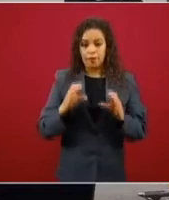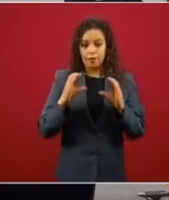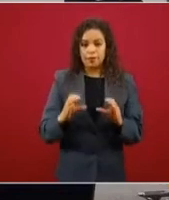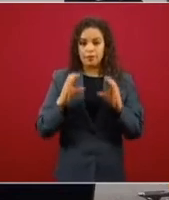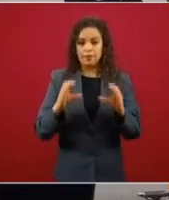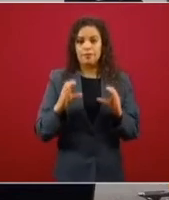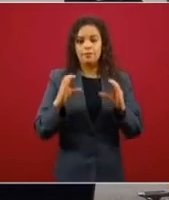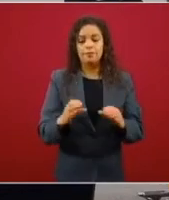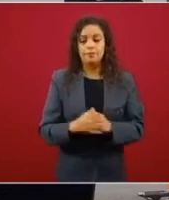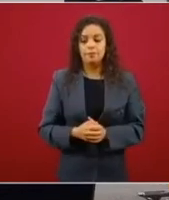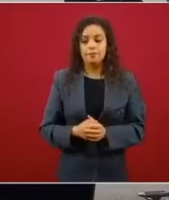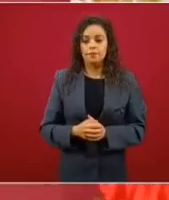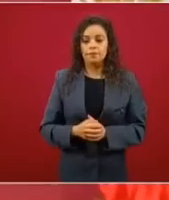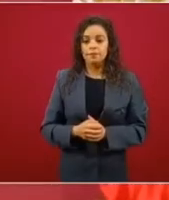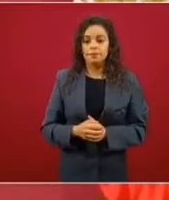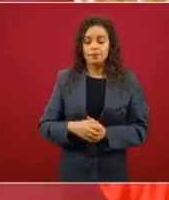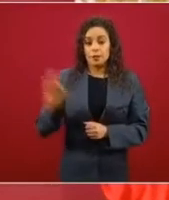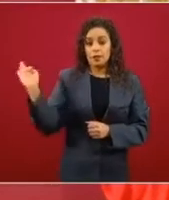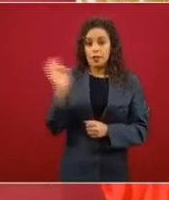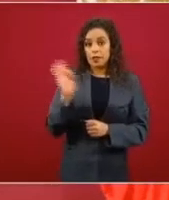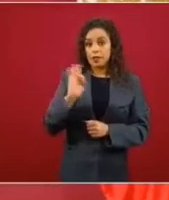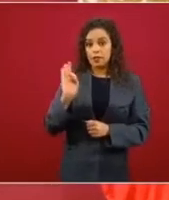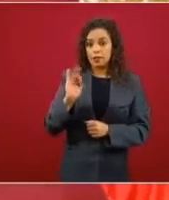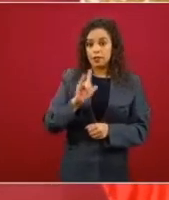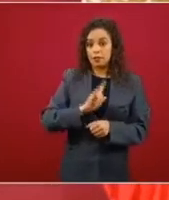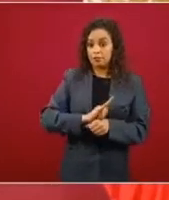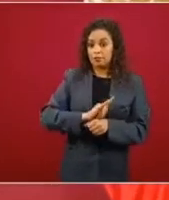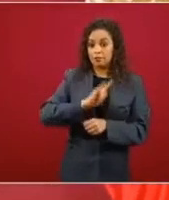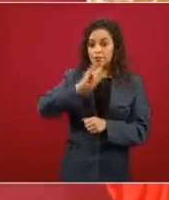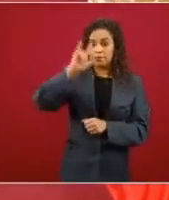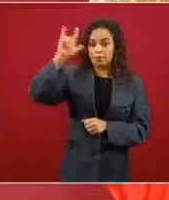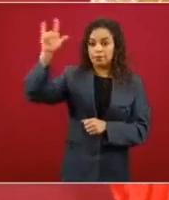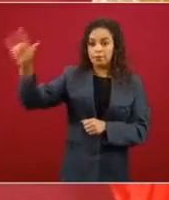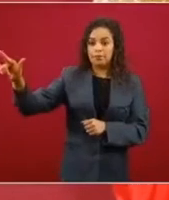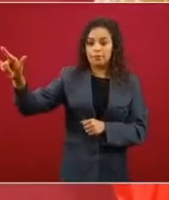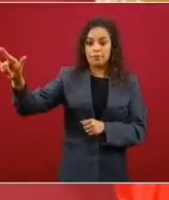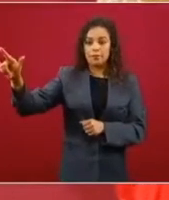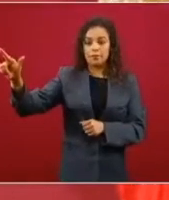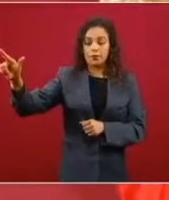Si la línea aérea tiene como norma